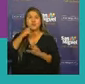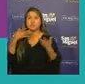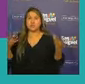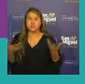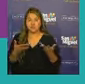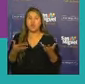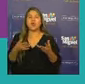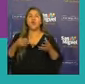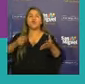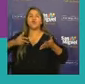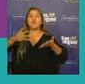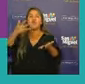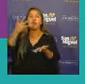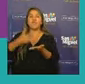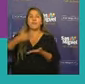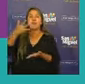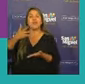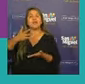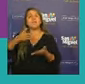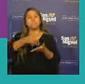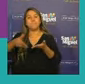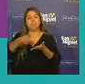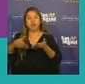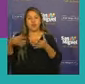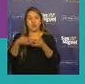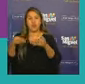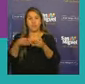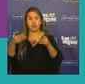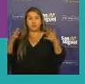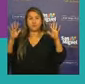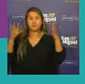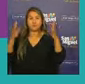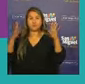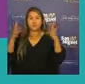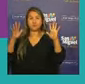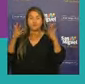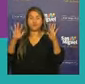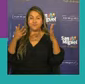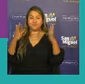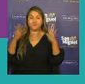Esto significa 9.000 millones de pesos.